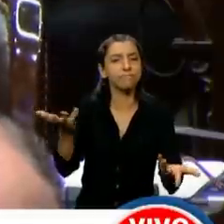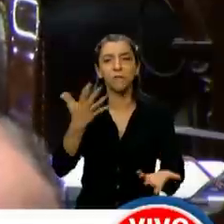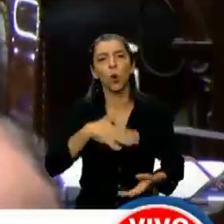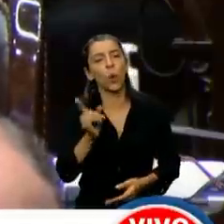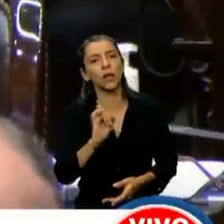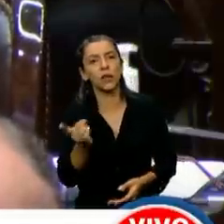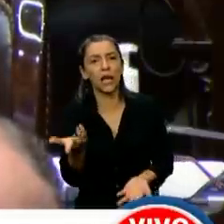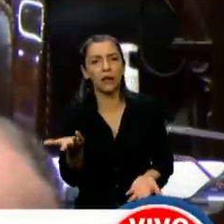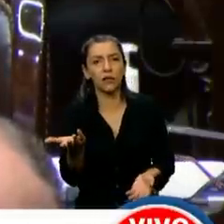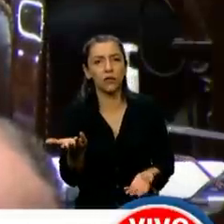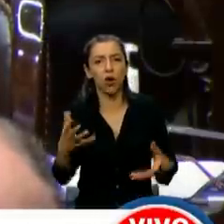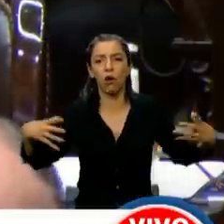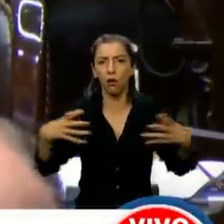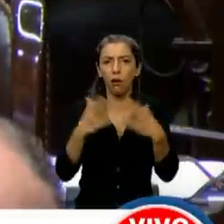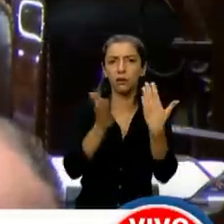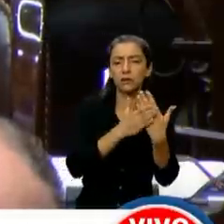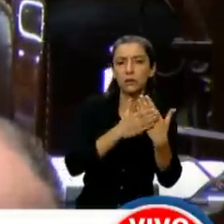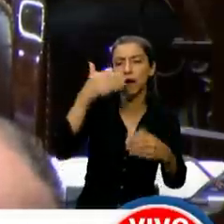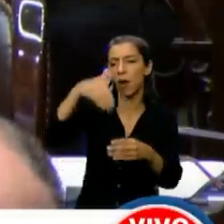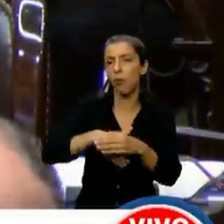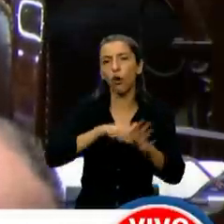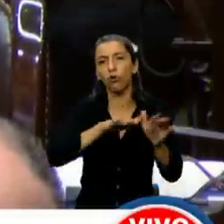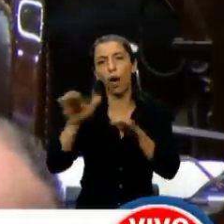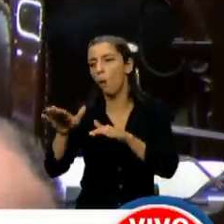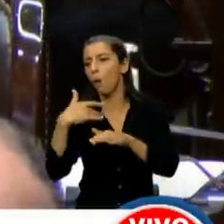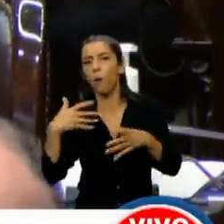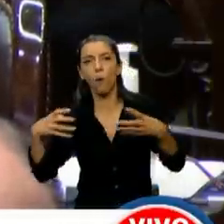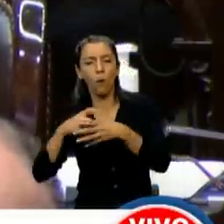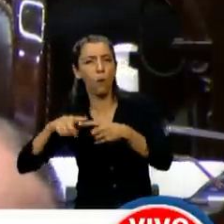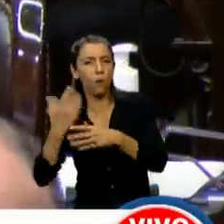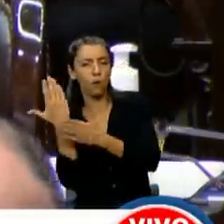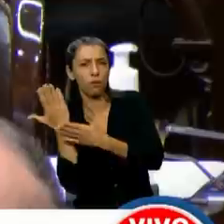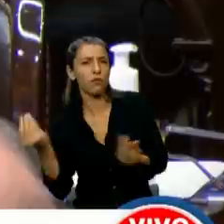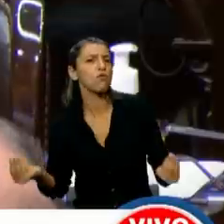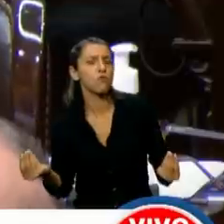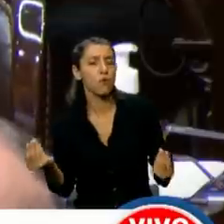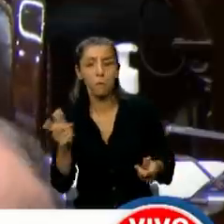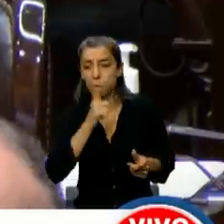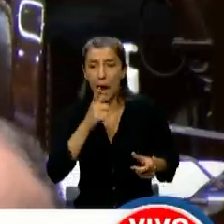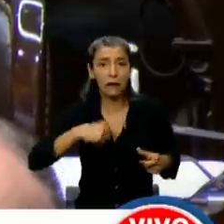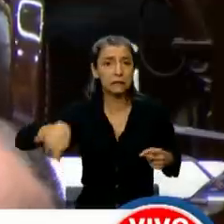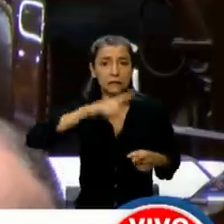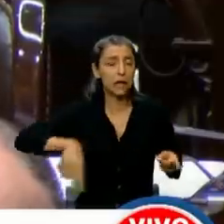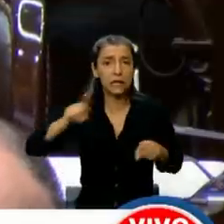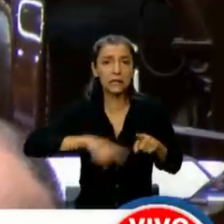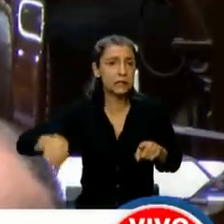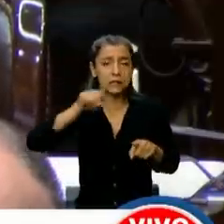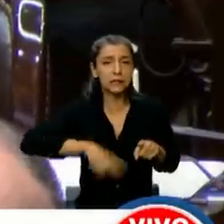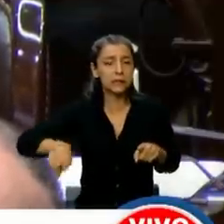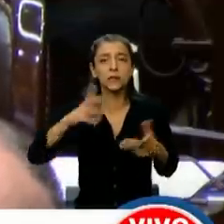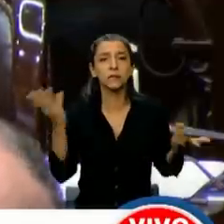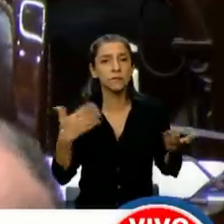igual que la derecha porque termina siendo un círculo no dos extremos porque la izquierda que dice